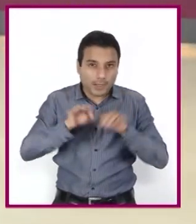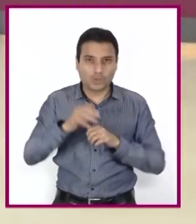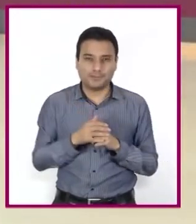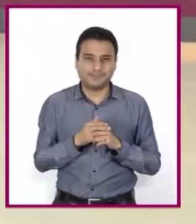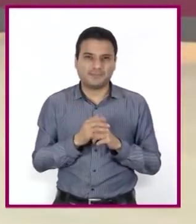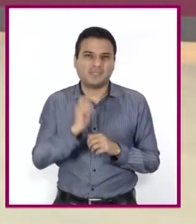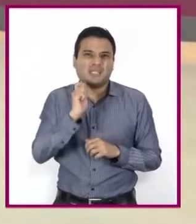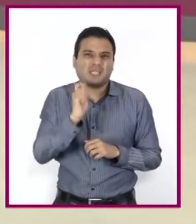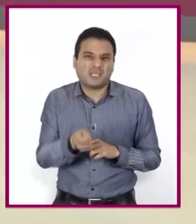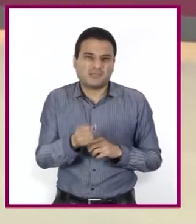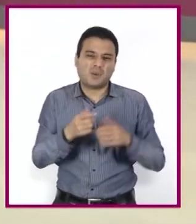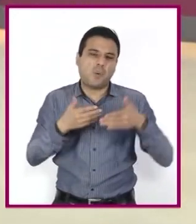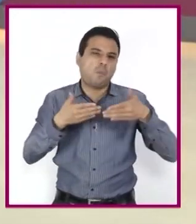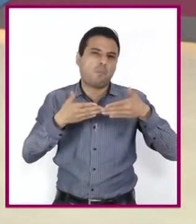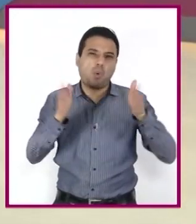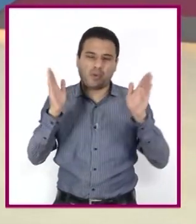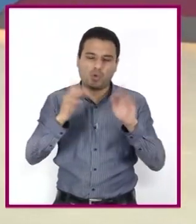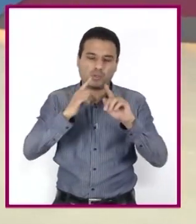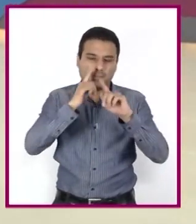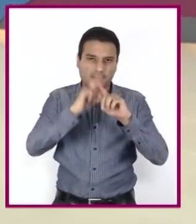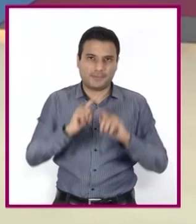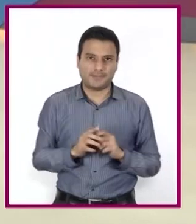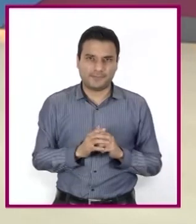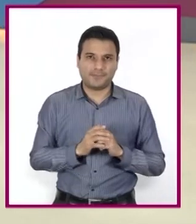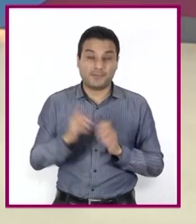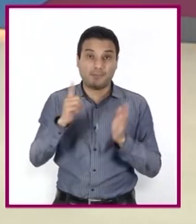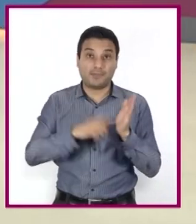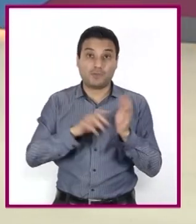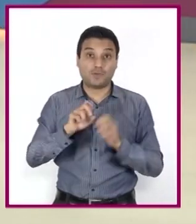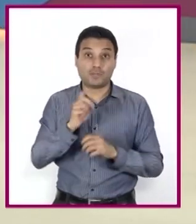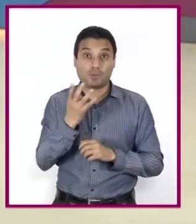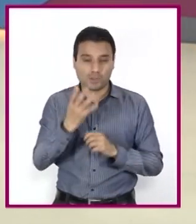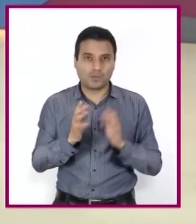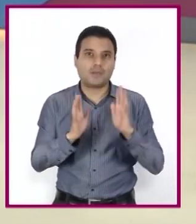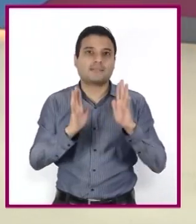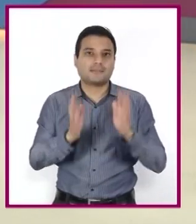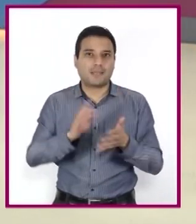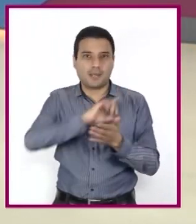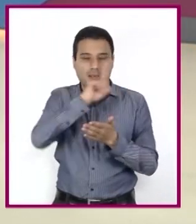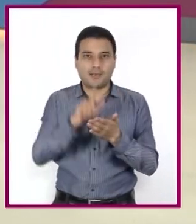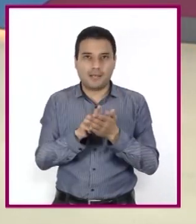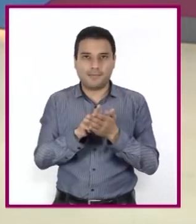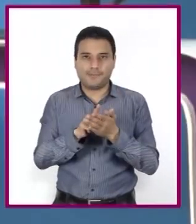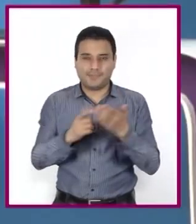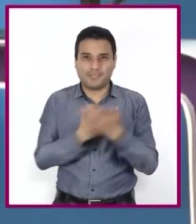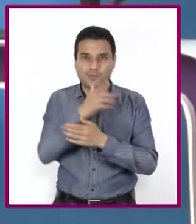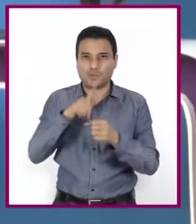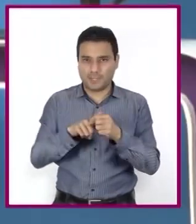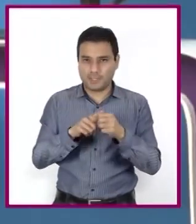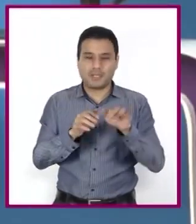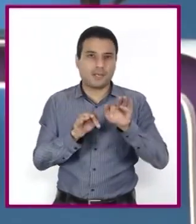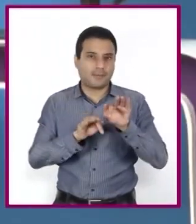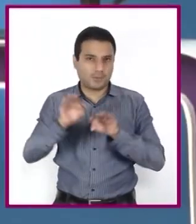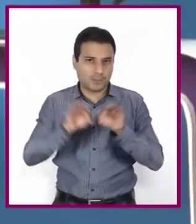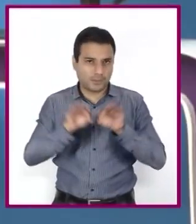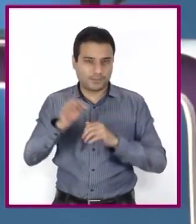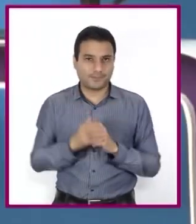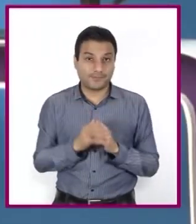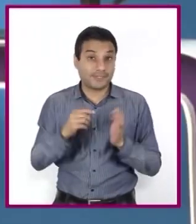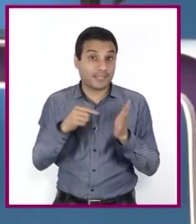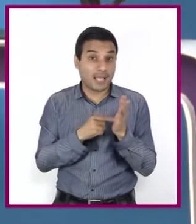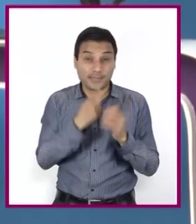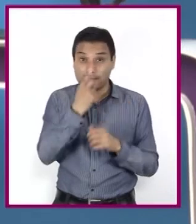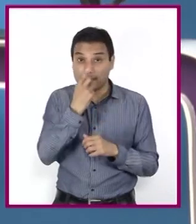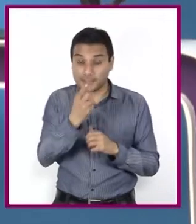a finales de 1934. Se recuperó la Ley Nacional de Relaciones Laborales, que